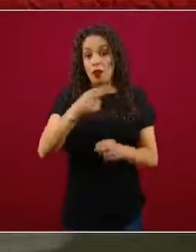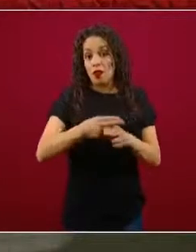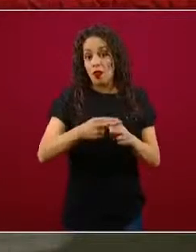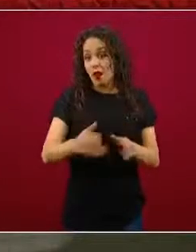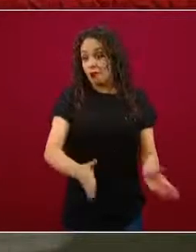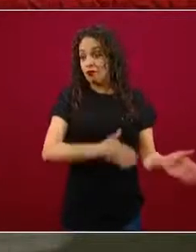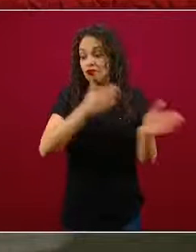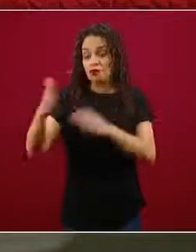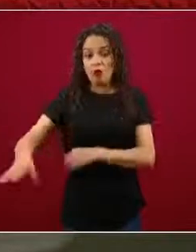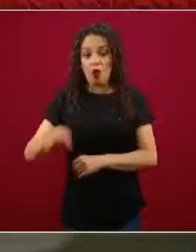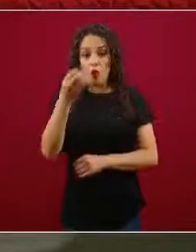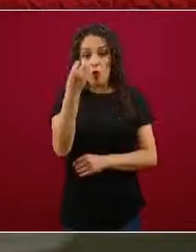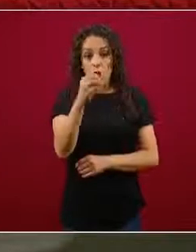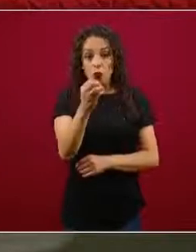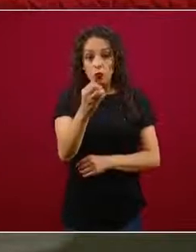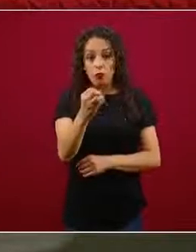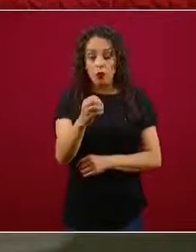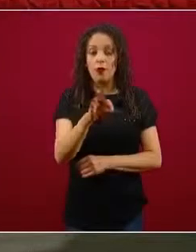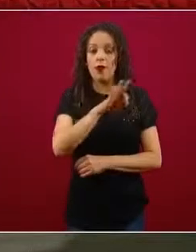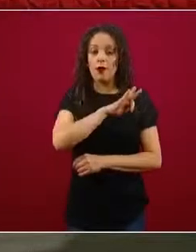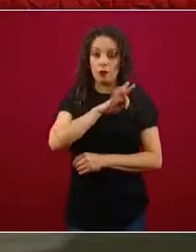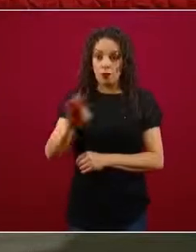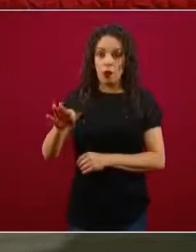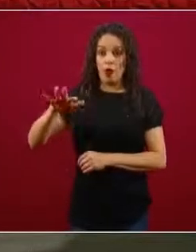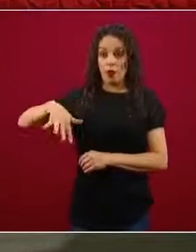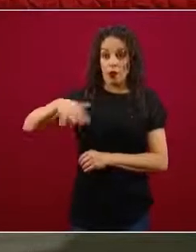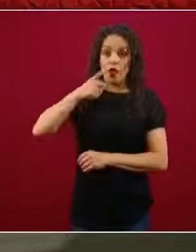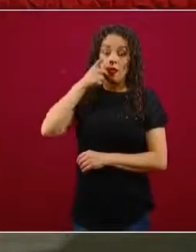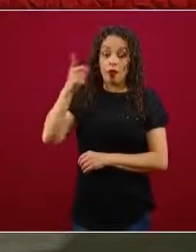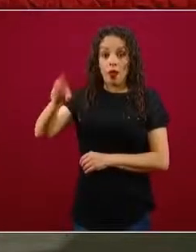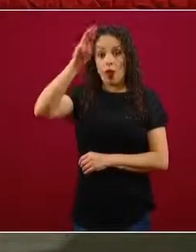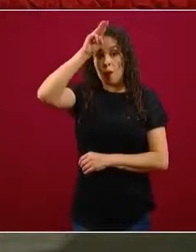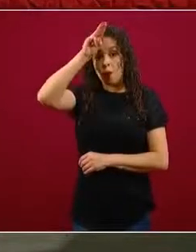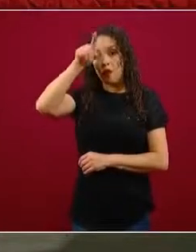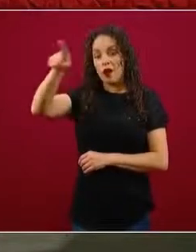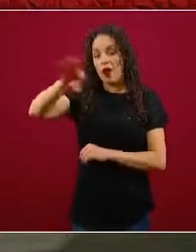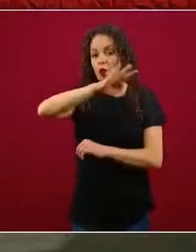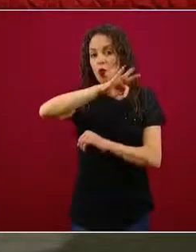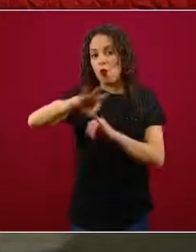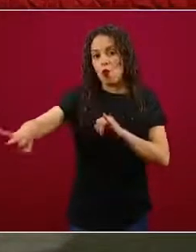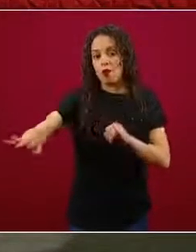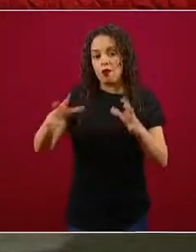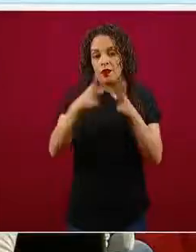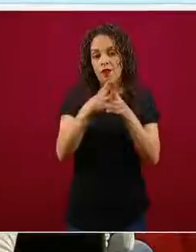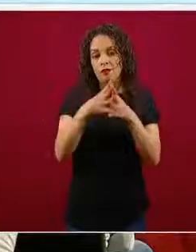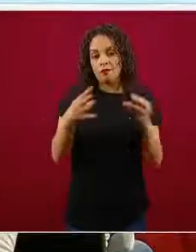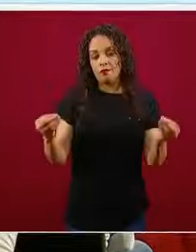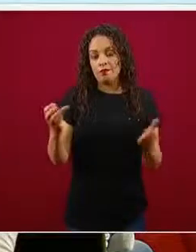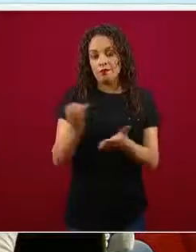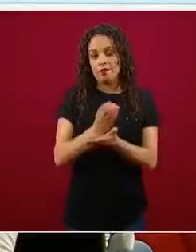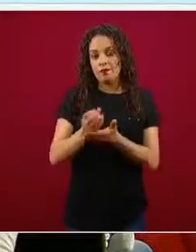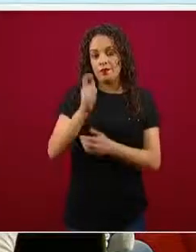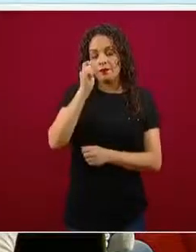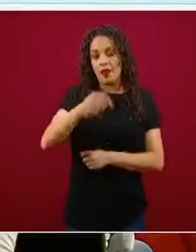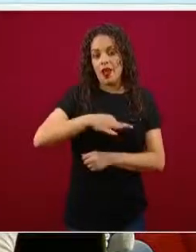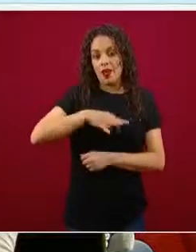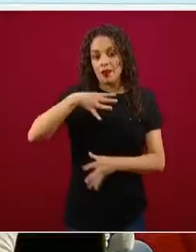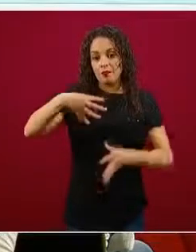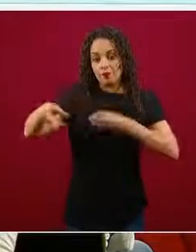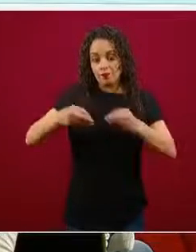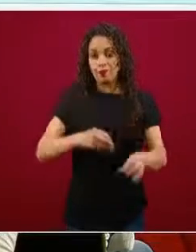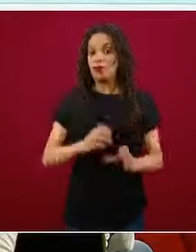dijimos Monterrey puede ser la última de las epidemias en las urbes. Cuidado Monterrey, porque en el momento en que